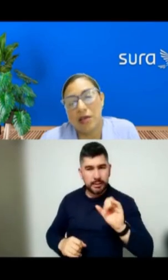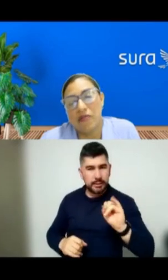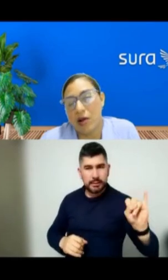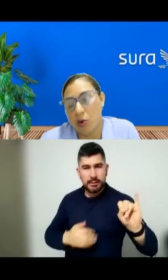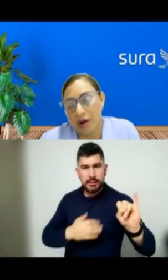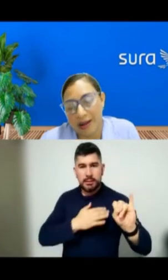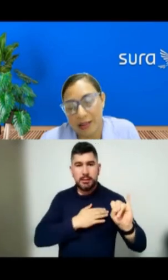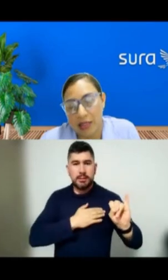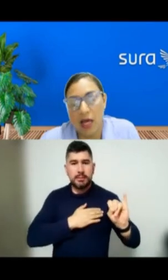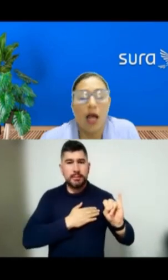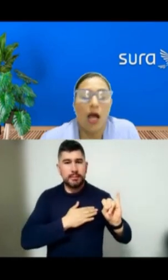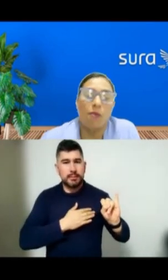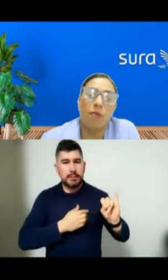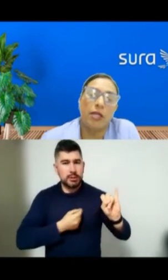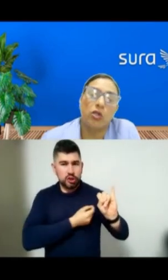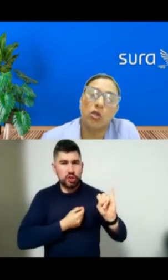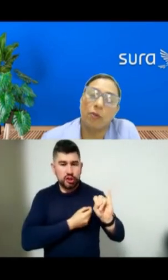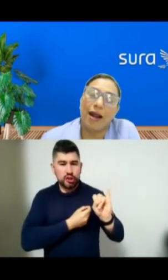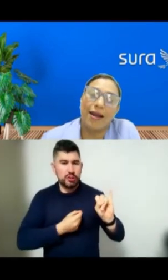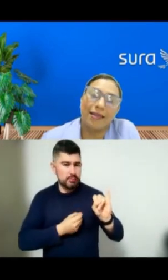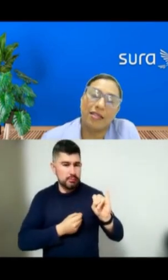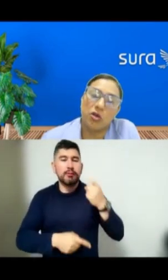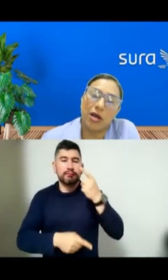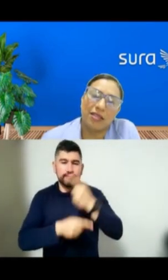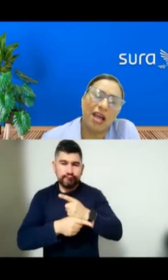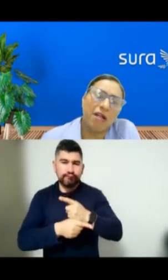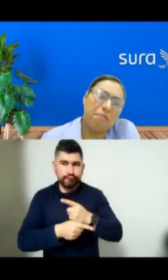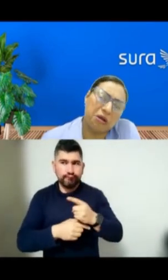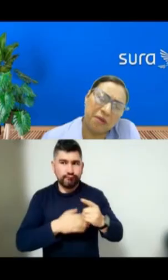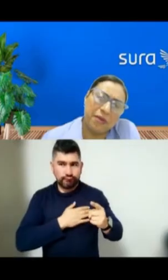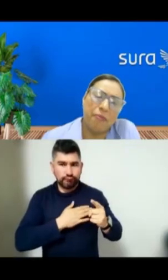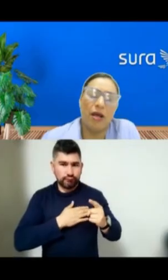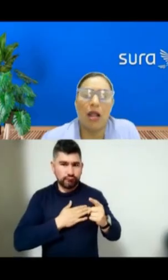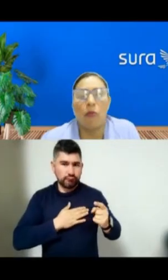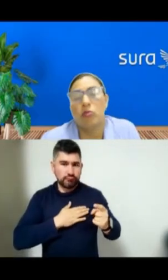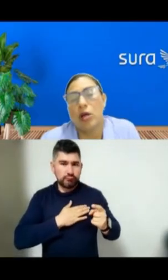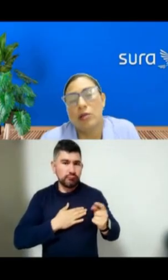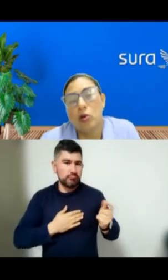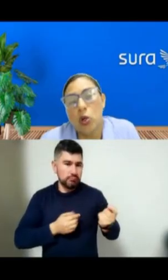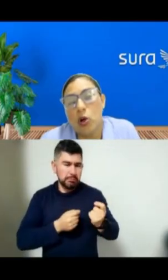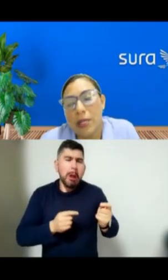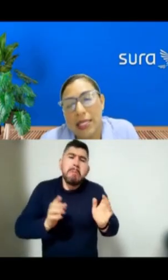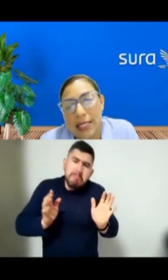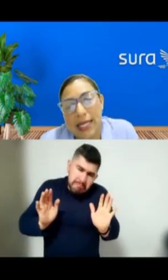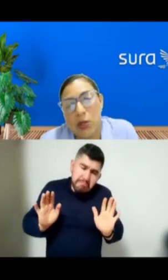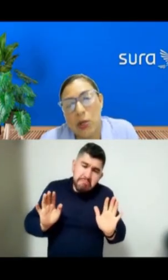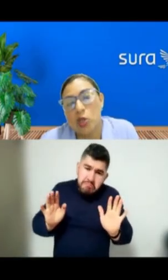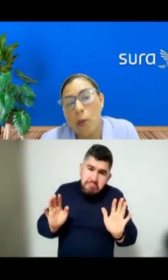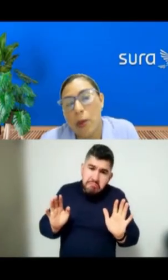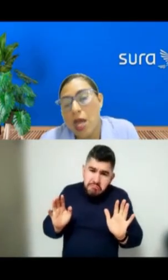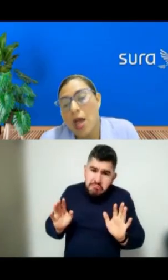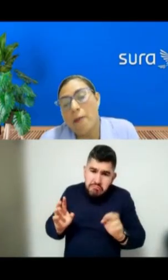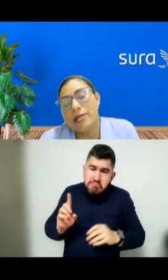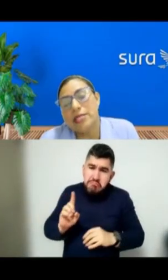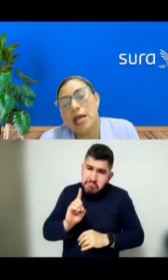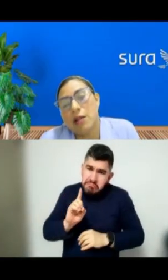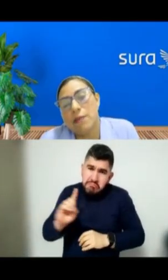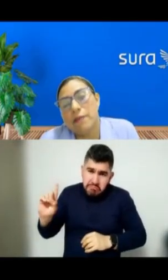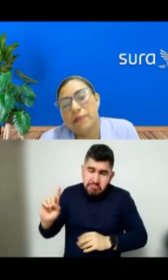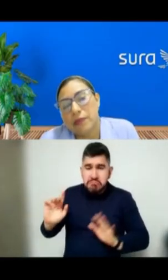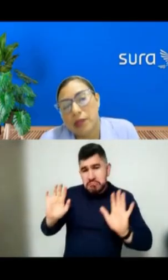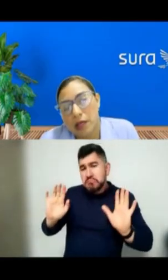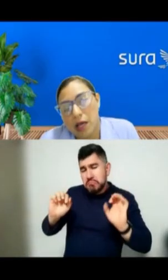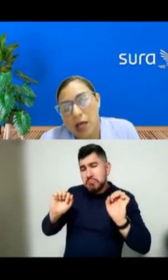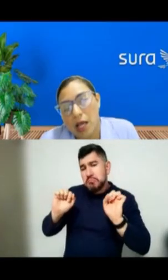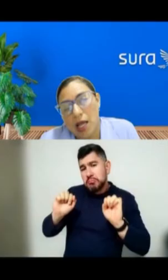y nos va a dar una cifra correcta al momento de tomar la tensión arterial. Pero también pues no hay ningún inconveniente que yo la tome pues